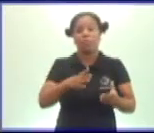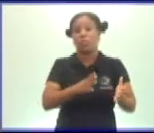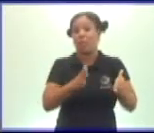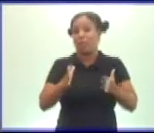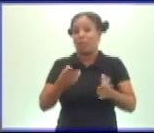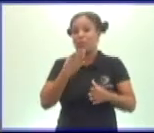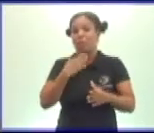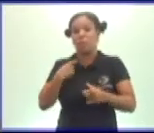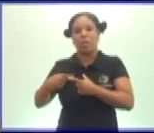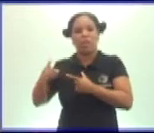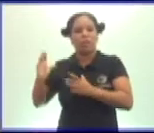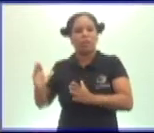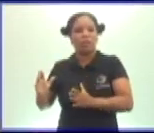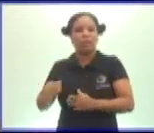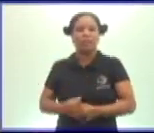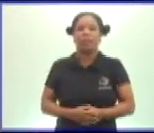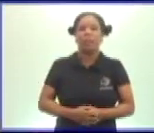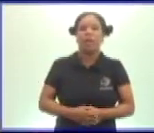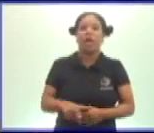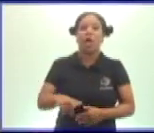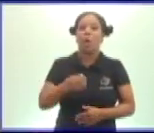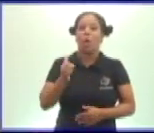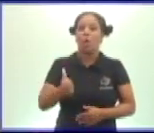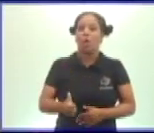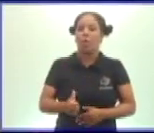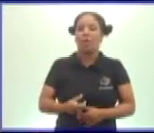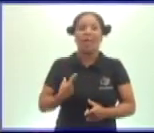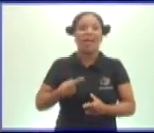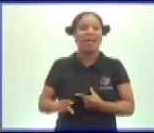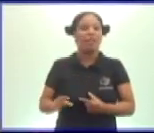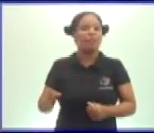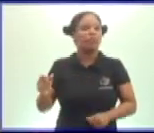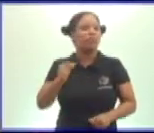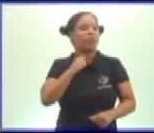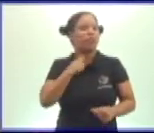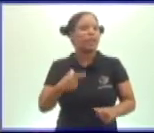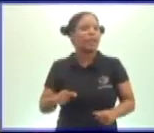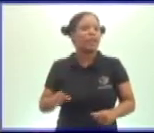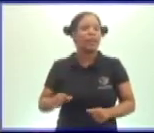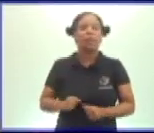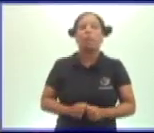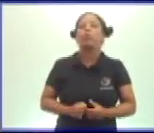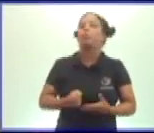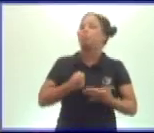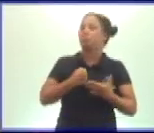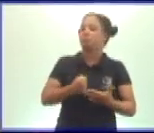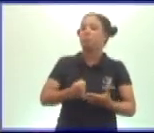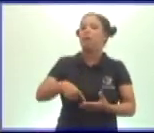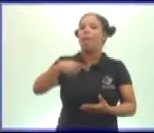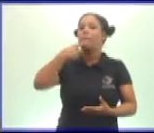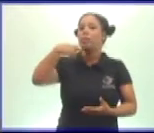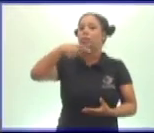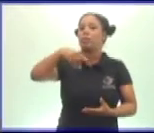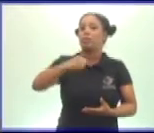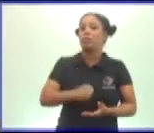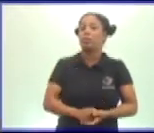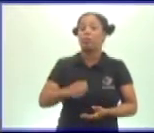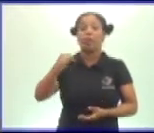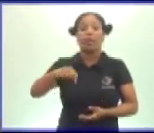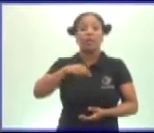otra. Ahora bien, hay interacciones, por supuesto, que van a favorecer el proceso de disolución. En este